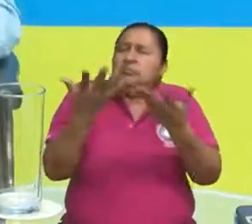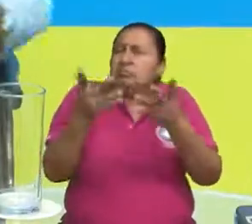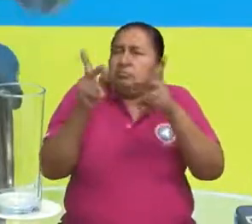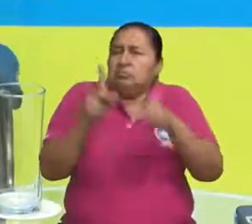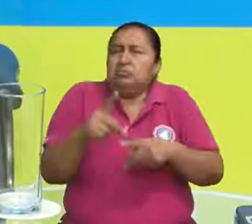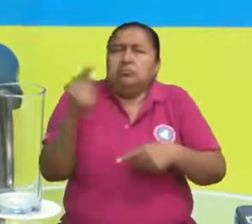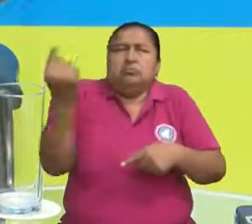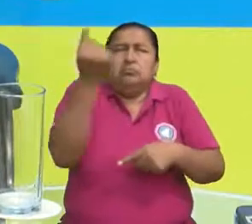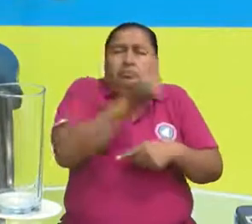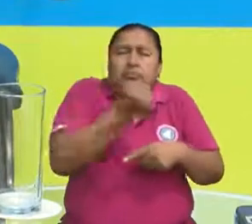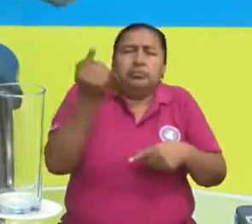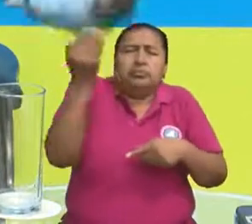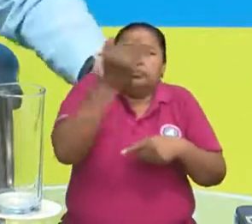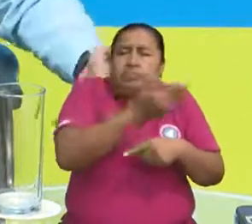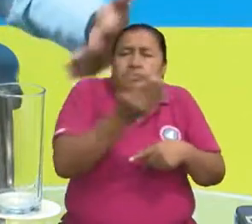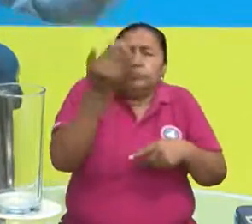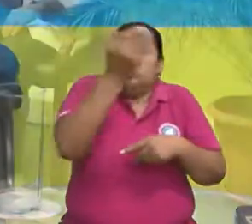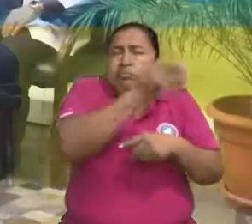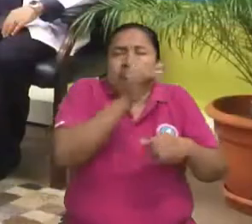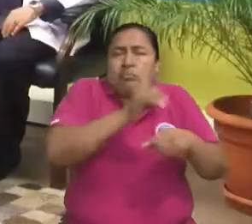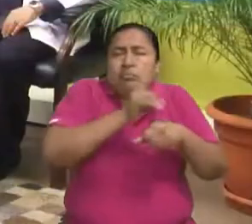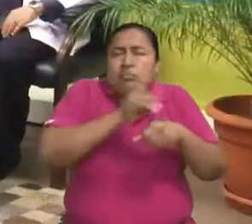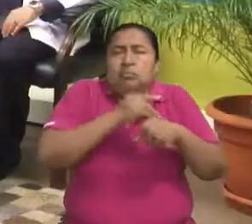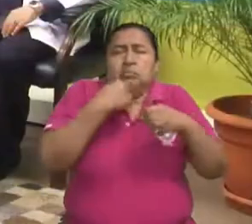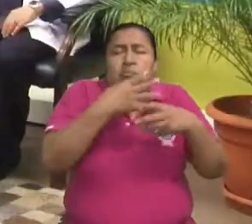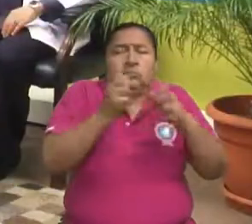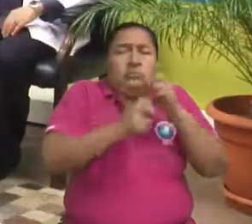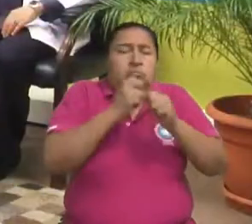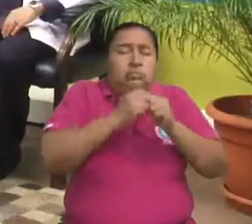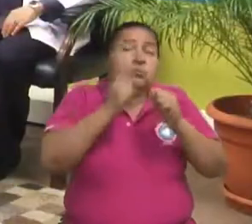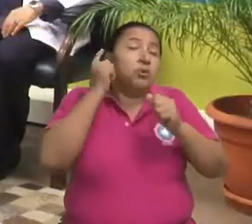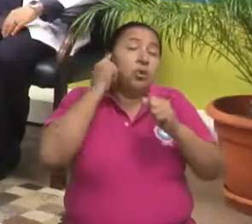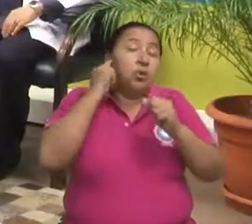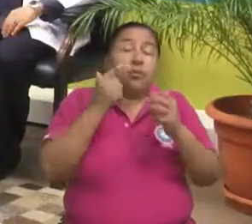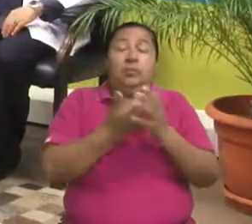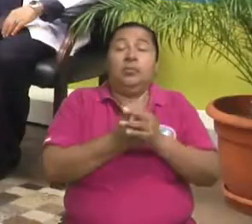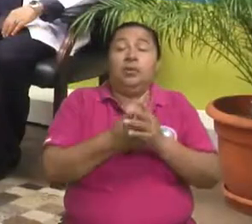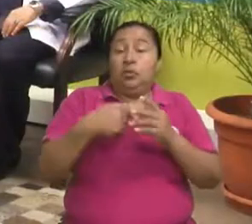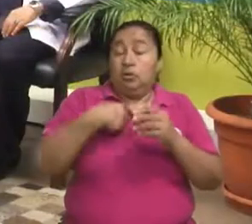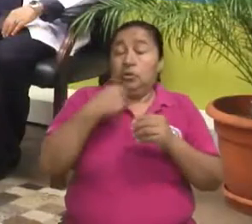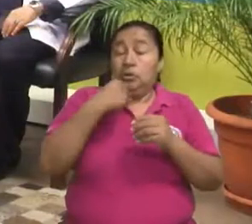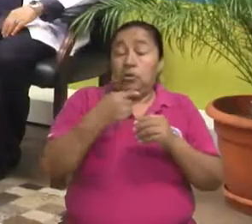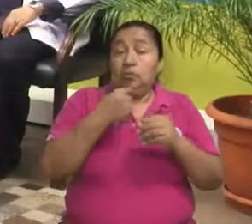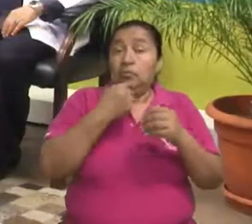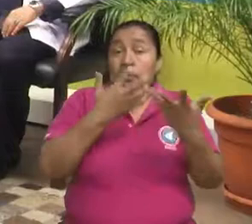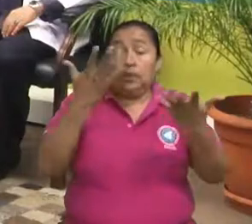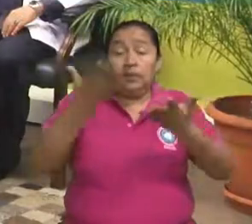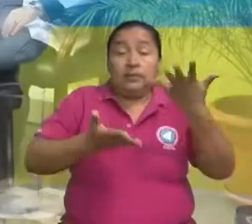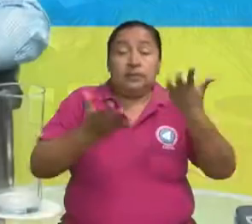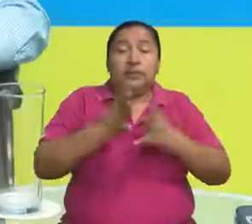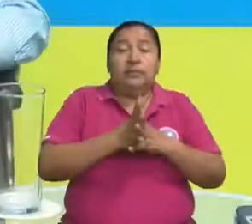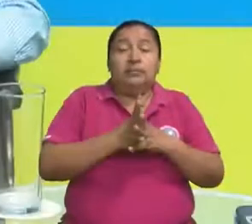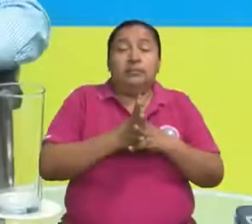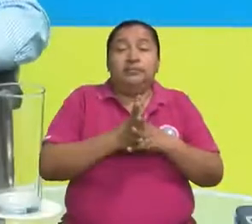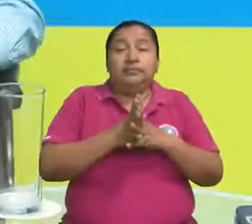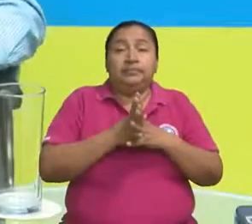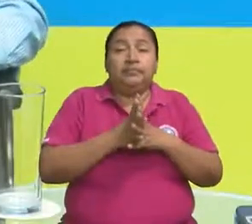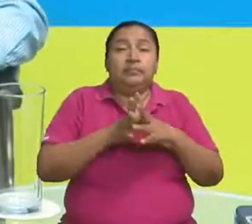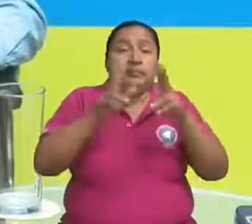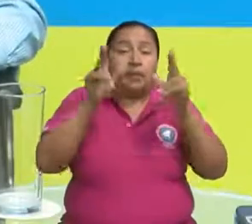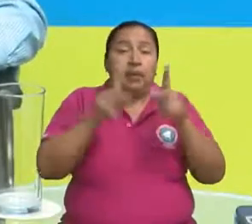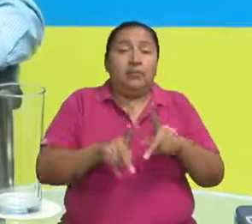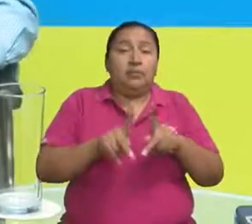nicaragüense a las consultas por infección en el oído? Le digo porque usted sabe que las